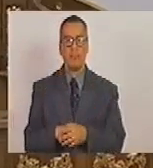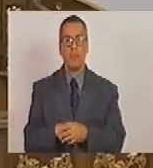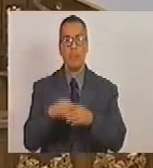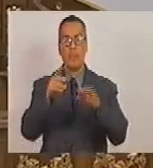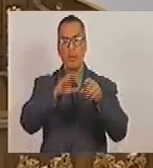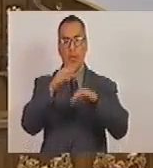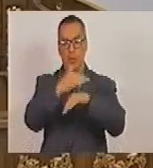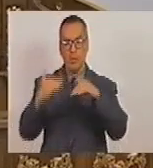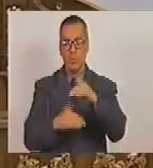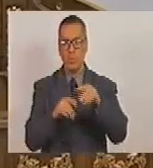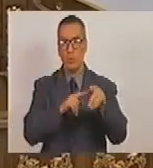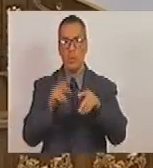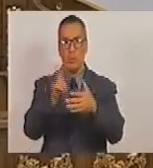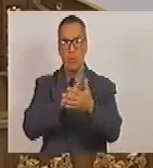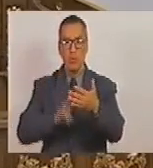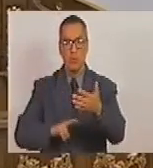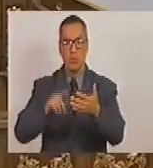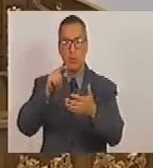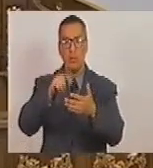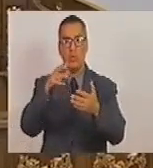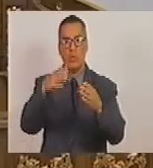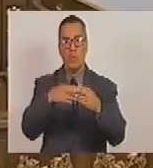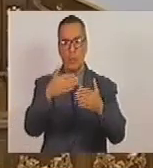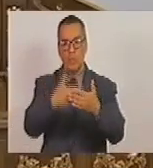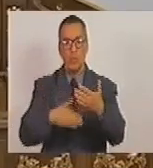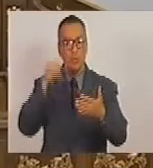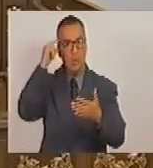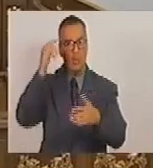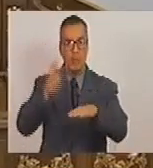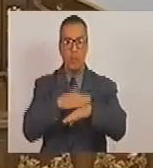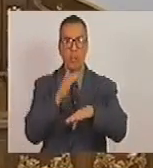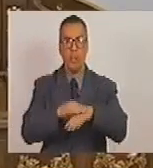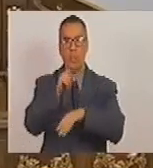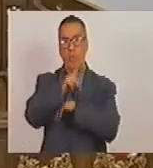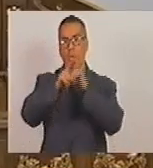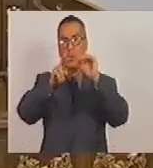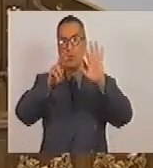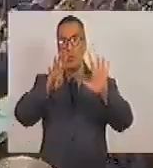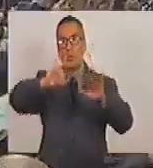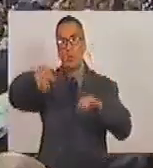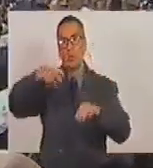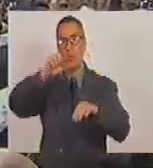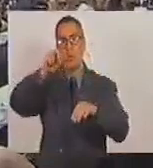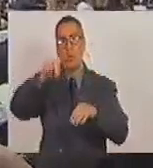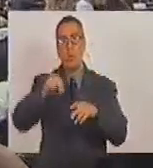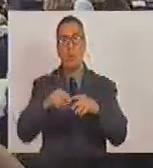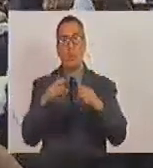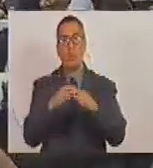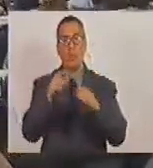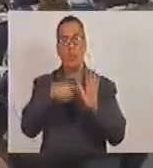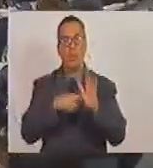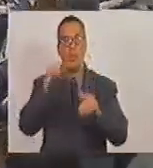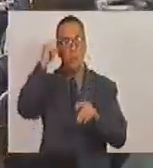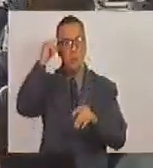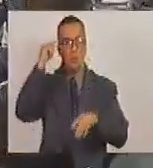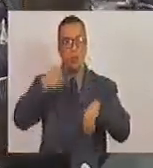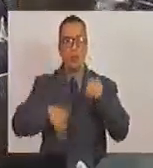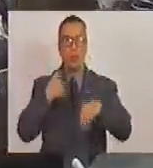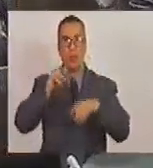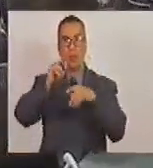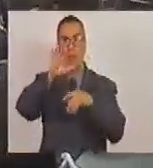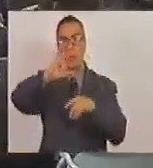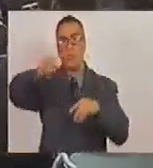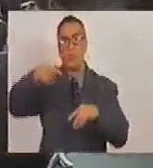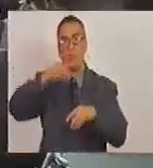Ciudadana subsecretaria, sírvase dar lectura a las actas de la sesión ordinaria del día jueves 29 de junio y la sesión solemne del día miércoles